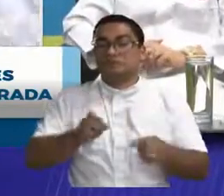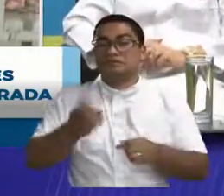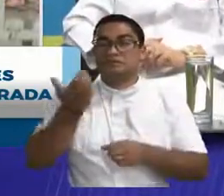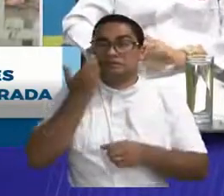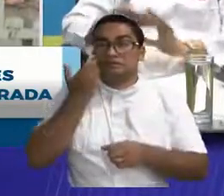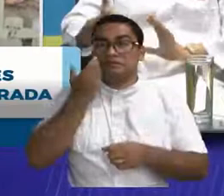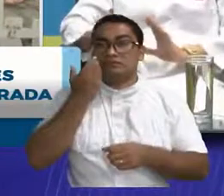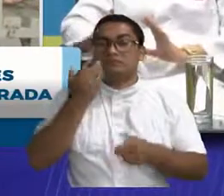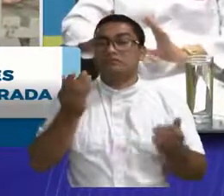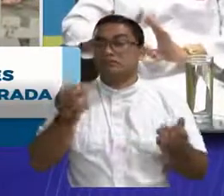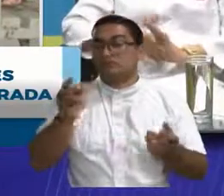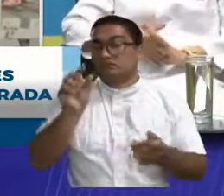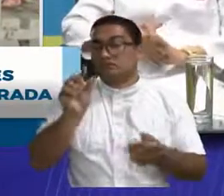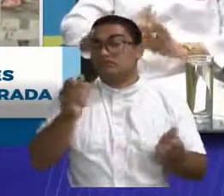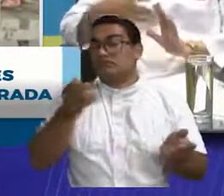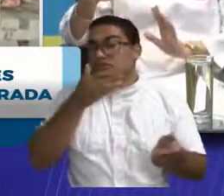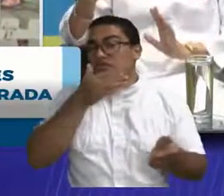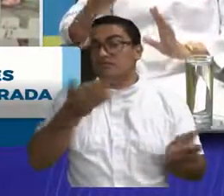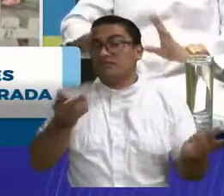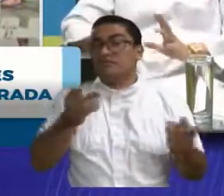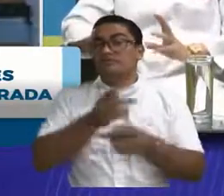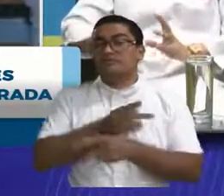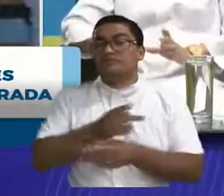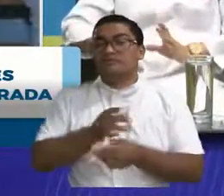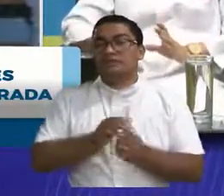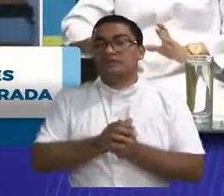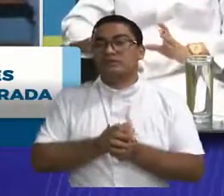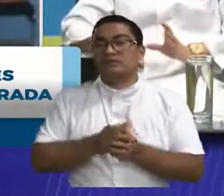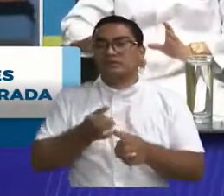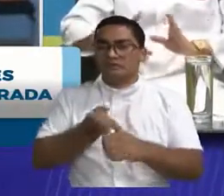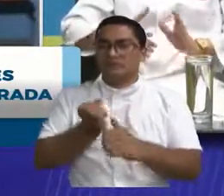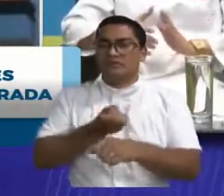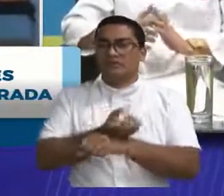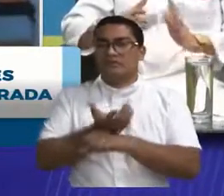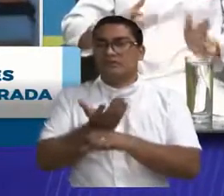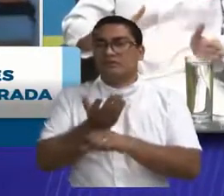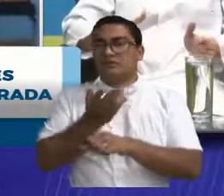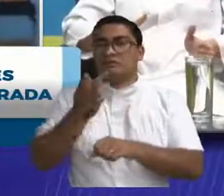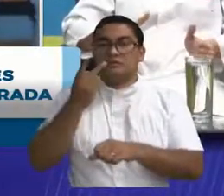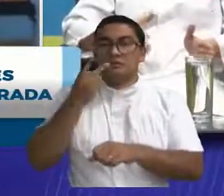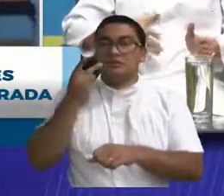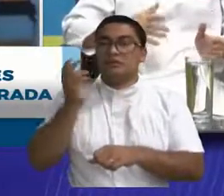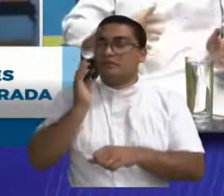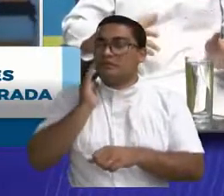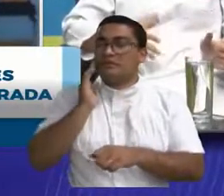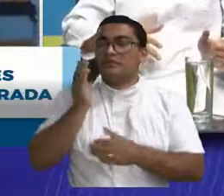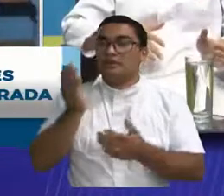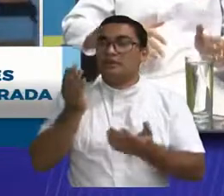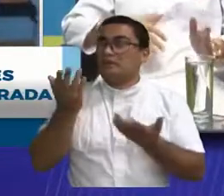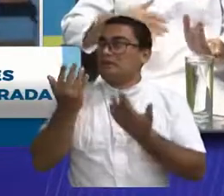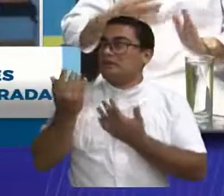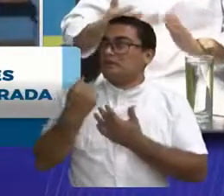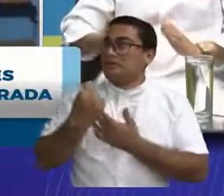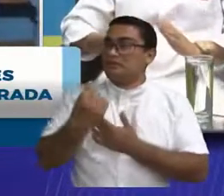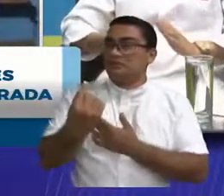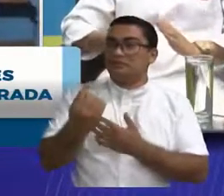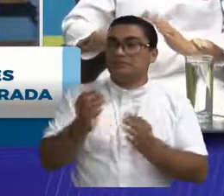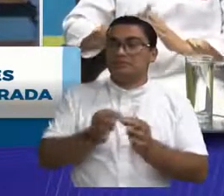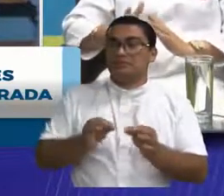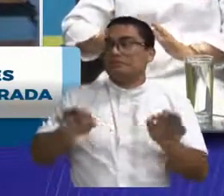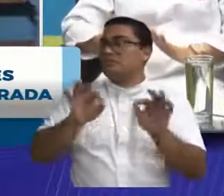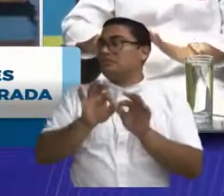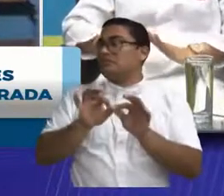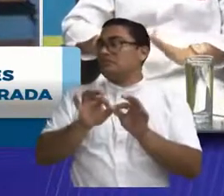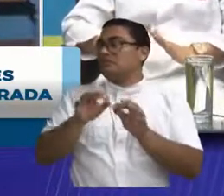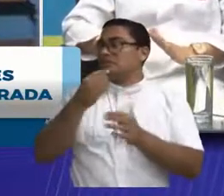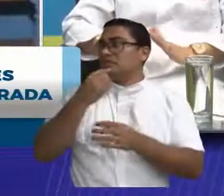se está complicando y que hay que acudir de inmediato. Yo les aconsejo a los papás no esperar hasta este último momento y que se presente, pues acudir de inmediato,